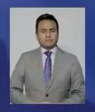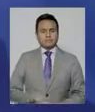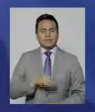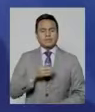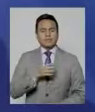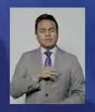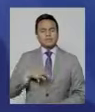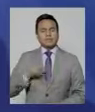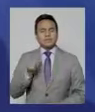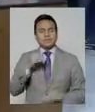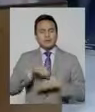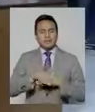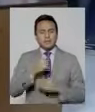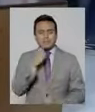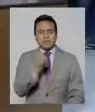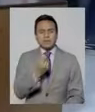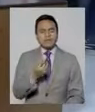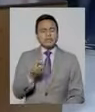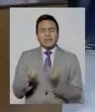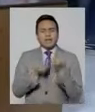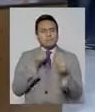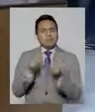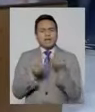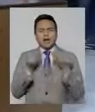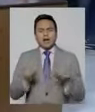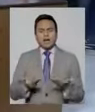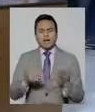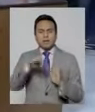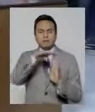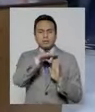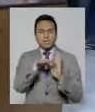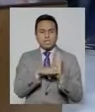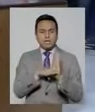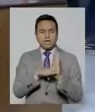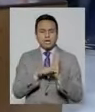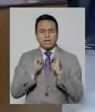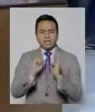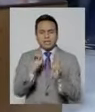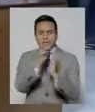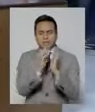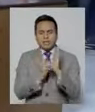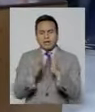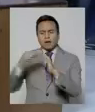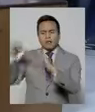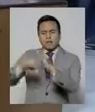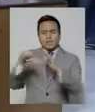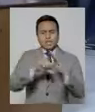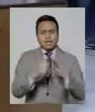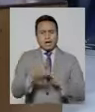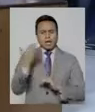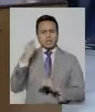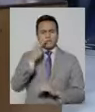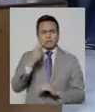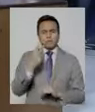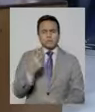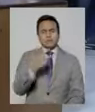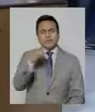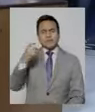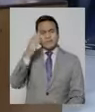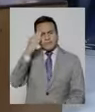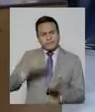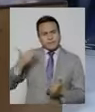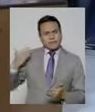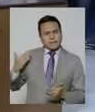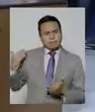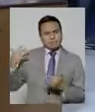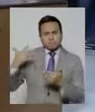Ministro, buenas tardes. ¿Qué va a pasar ahora con esta política de trazabilidad de cuarentenas que habíamos visto durante los primeros 100 días de